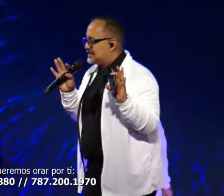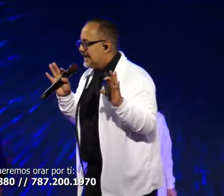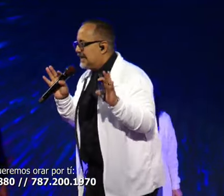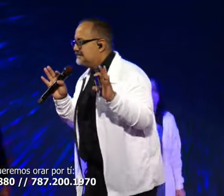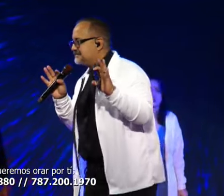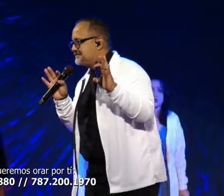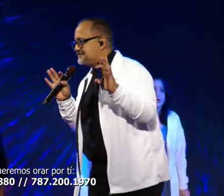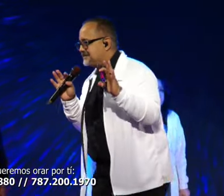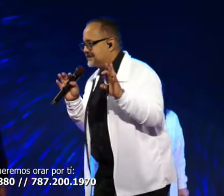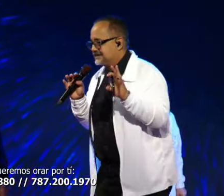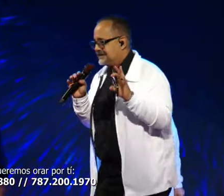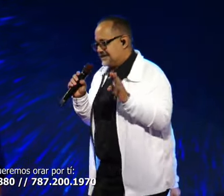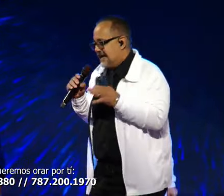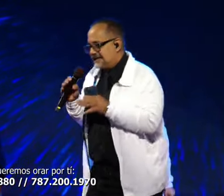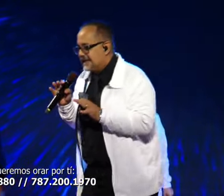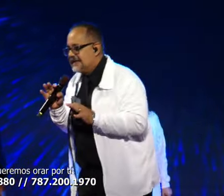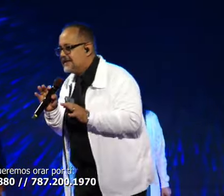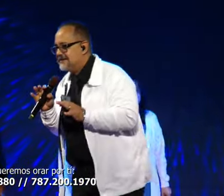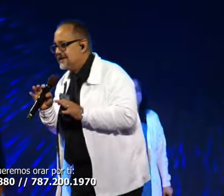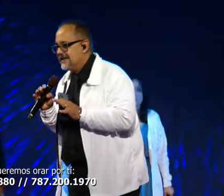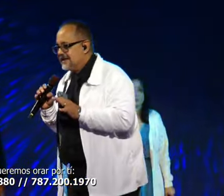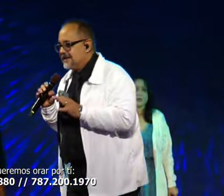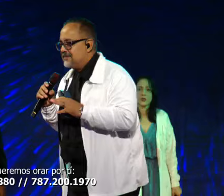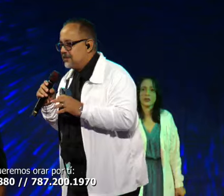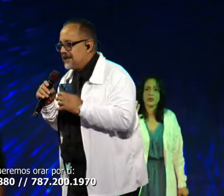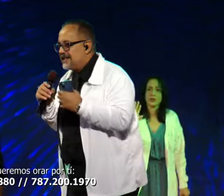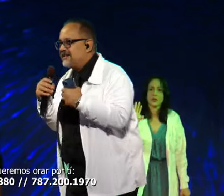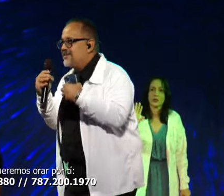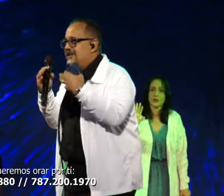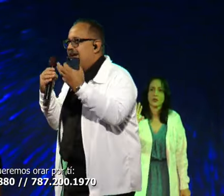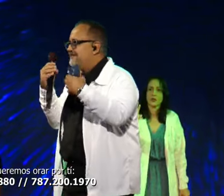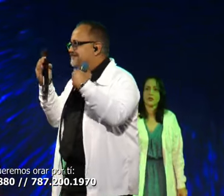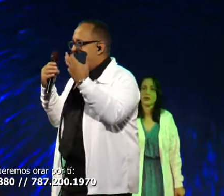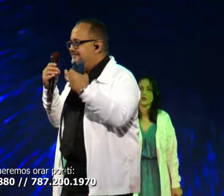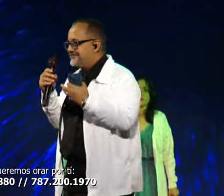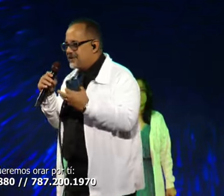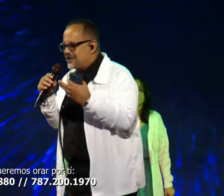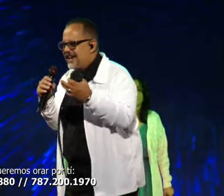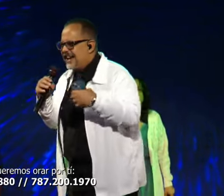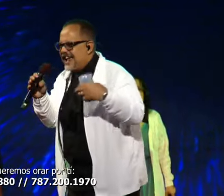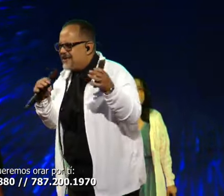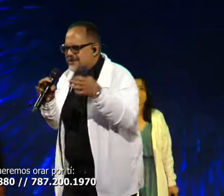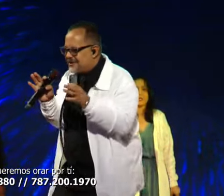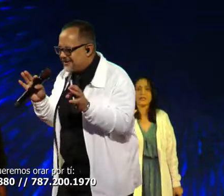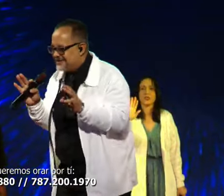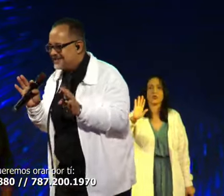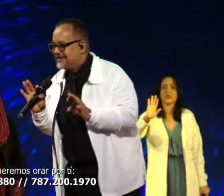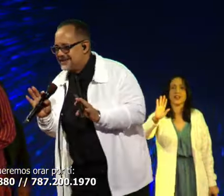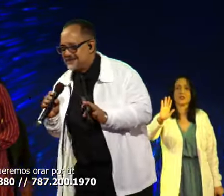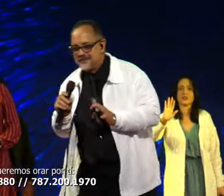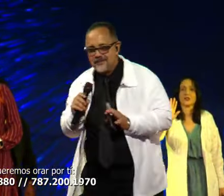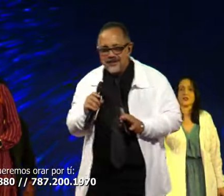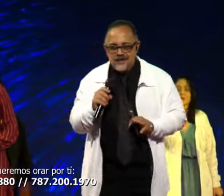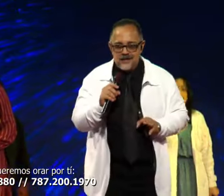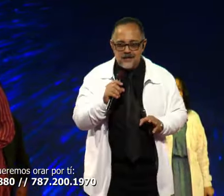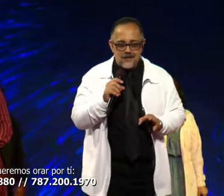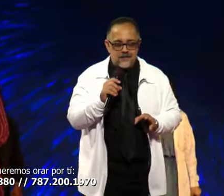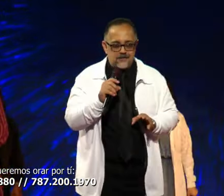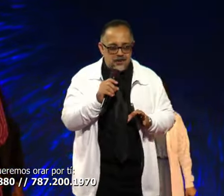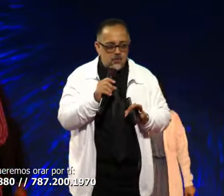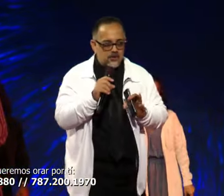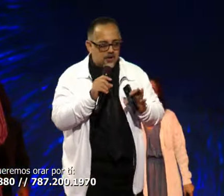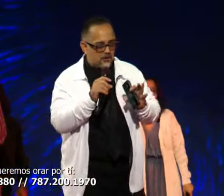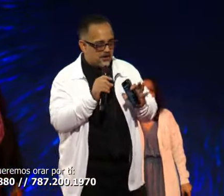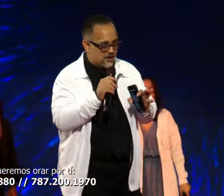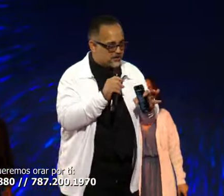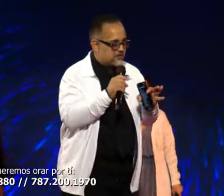prefiero la sala, quizás estar aquí, porque ahí como que, no sé, el eco, no sé, ¿sabes?